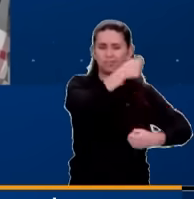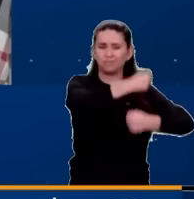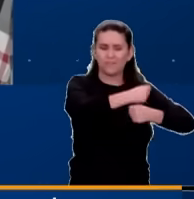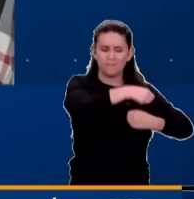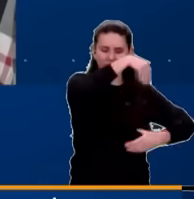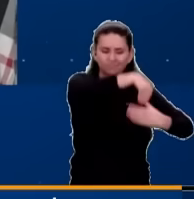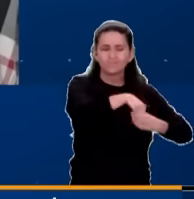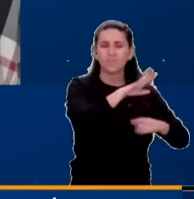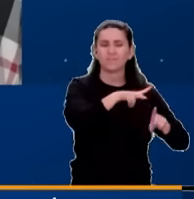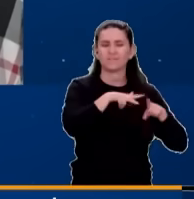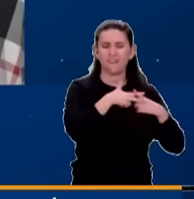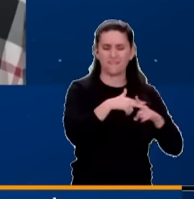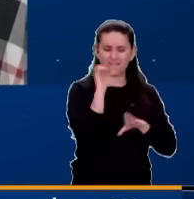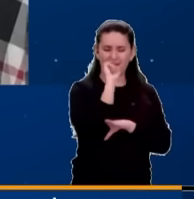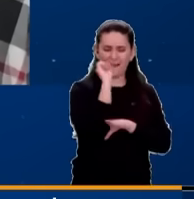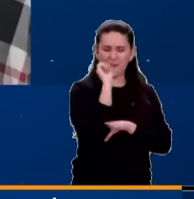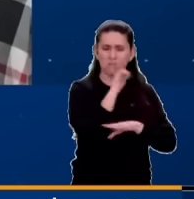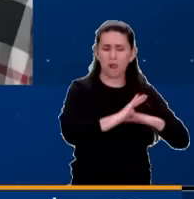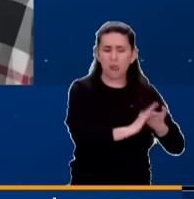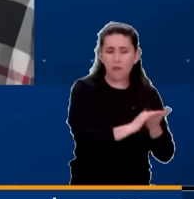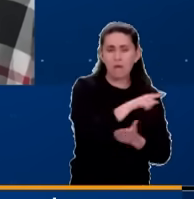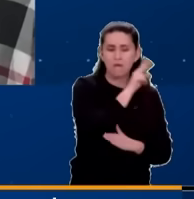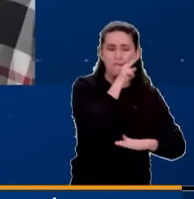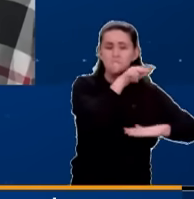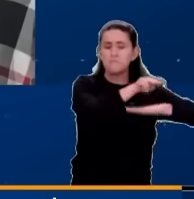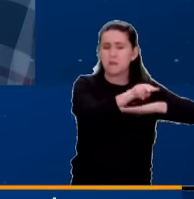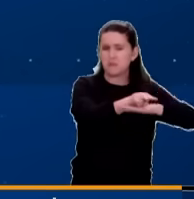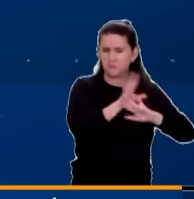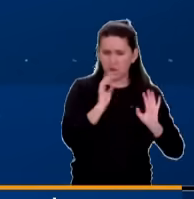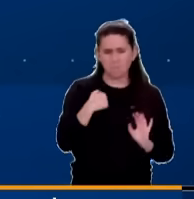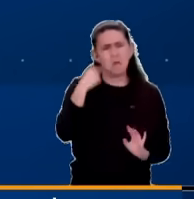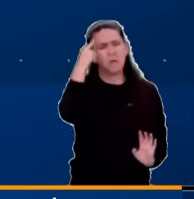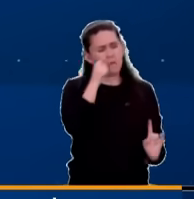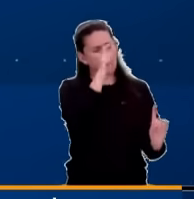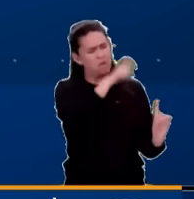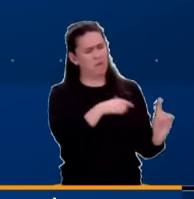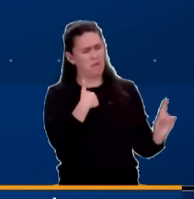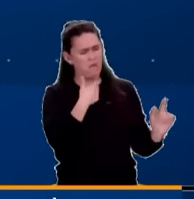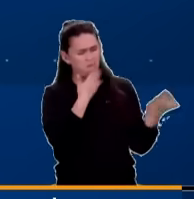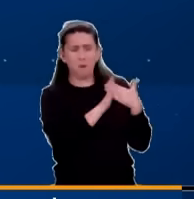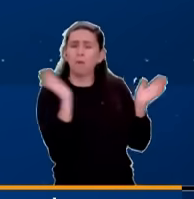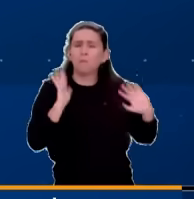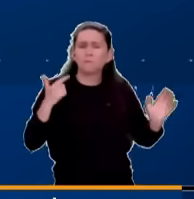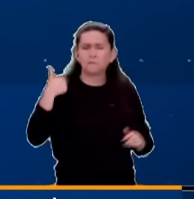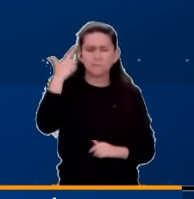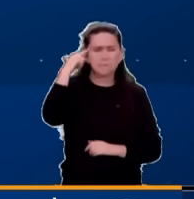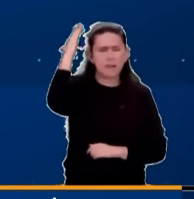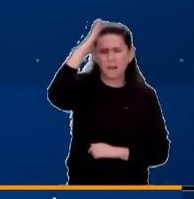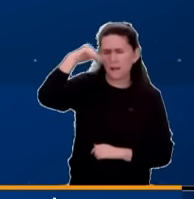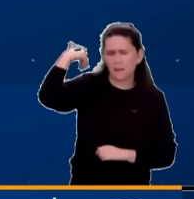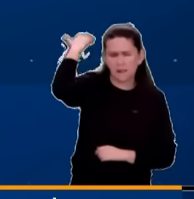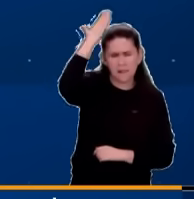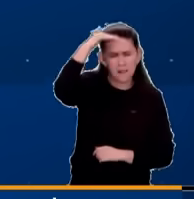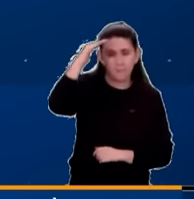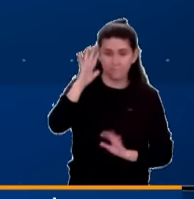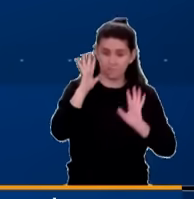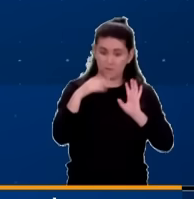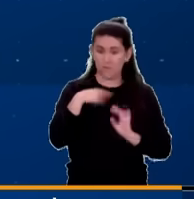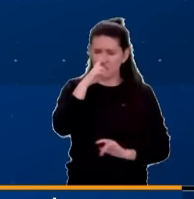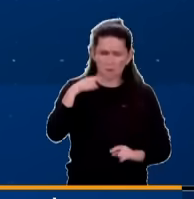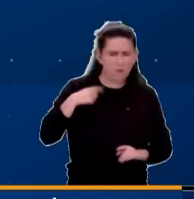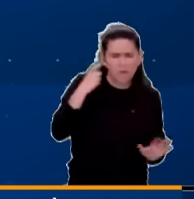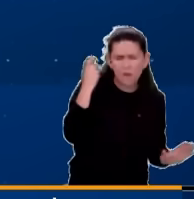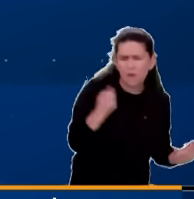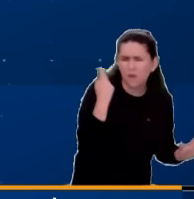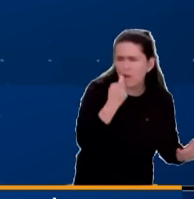de aquí de este taller y pues nunca sospechamos eso, porque yo incluso cuando estaba en la búsqueda de mi hija o cuando